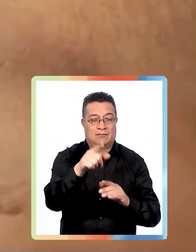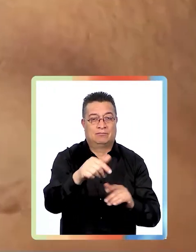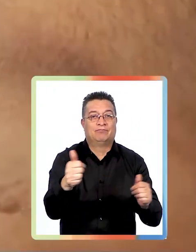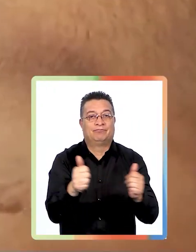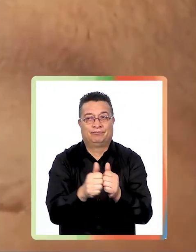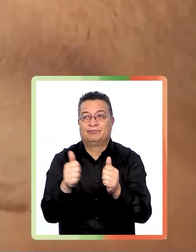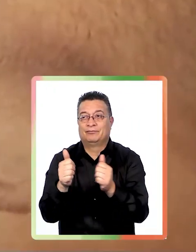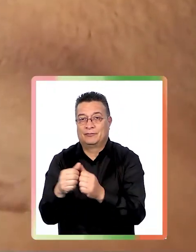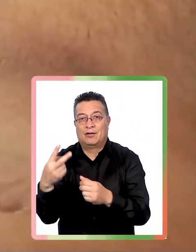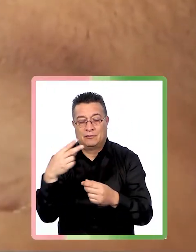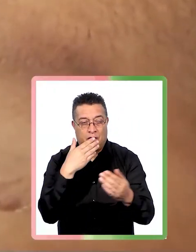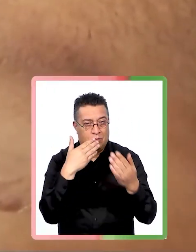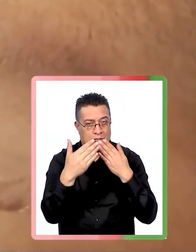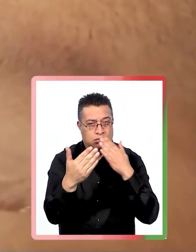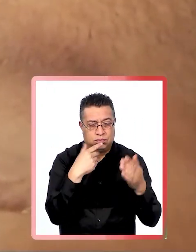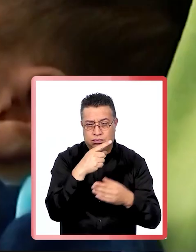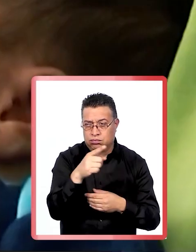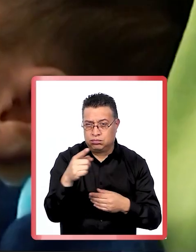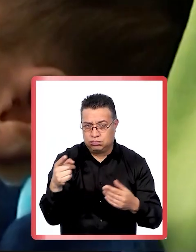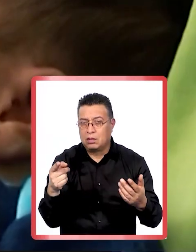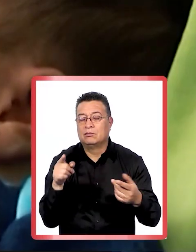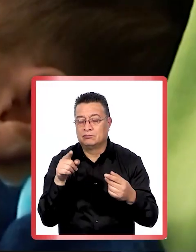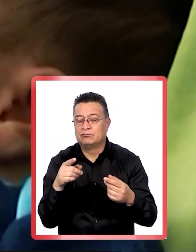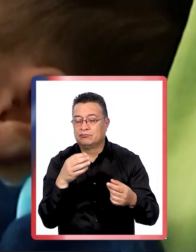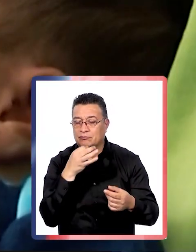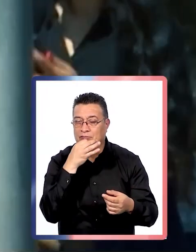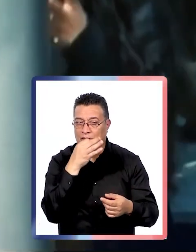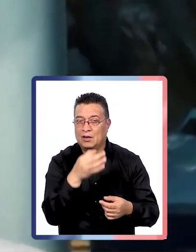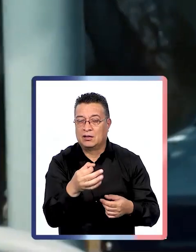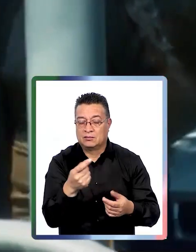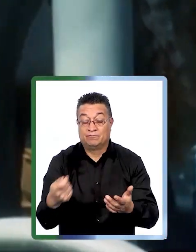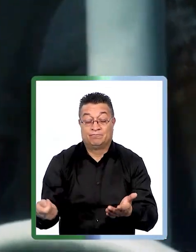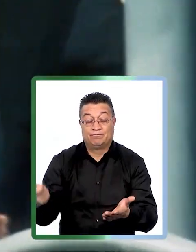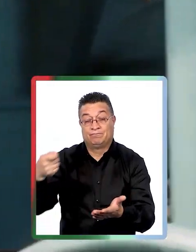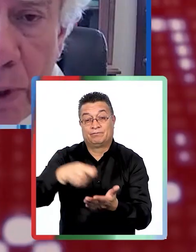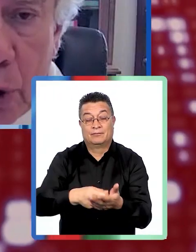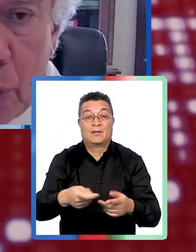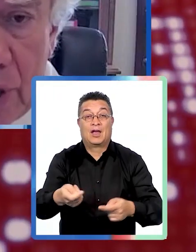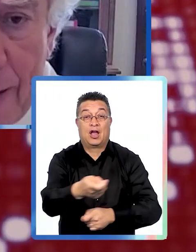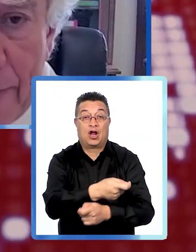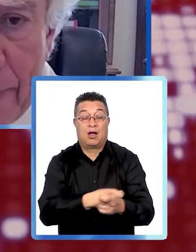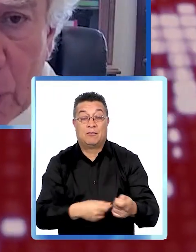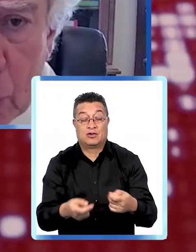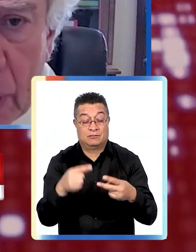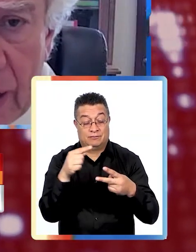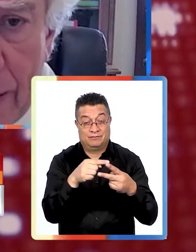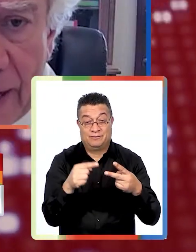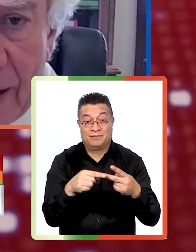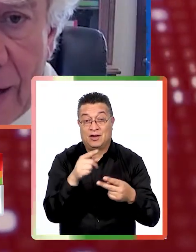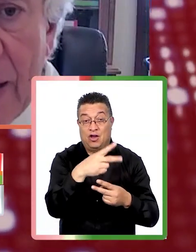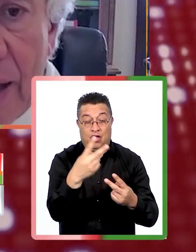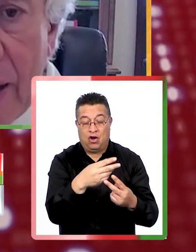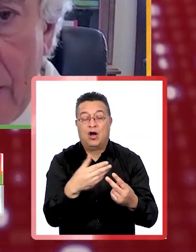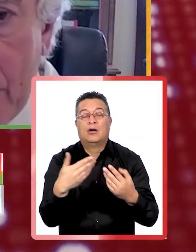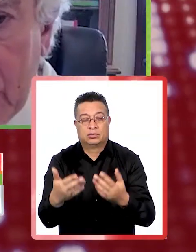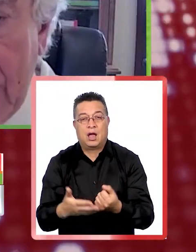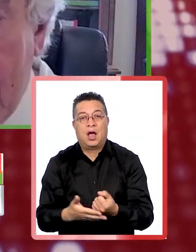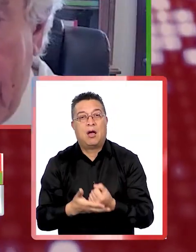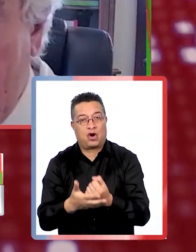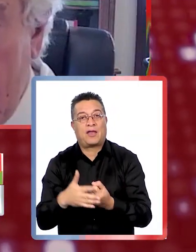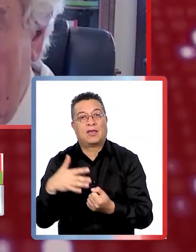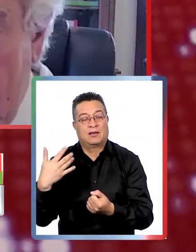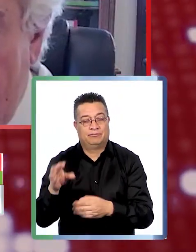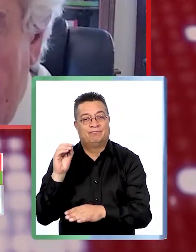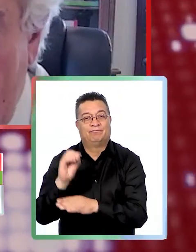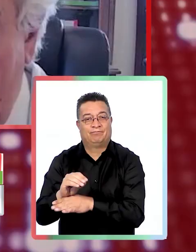de las parejas con las que uno conversa revelan que el aporte económico de ambas personas de la pareja es importante